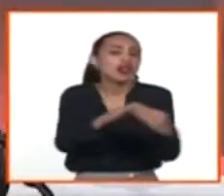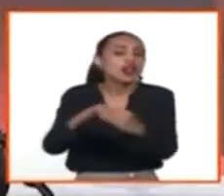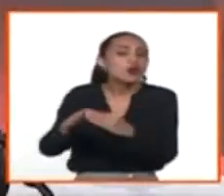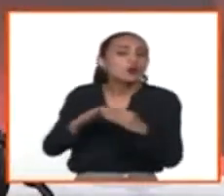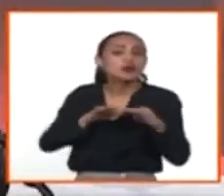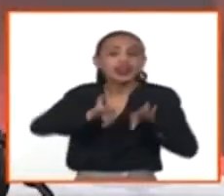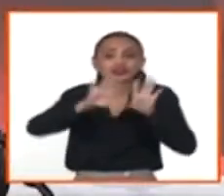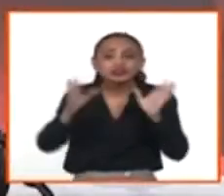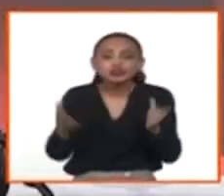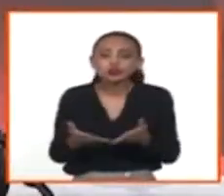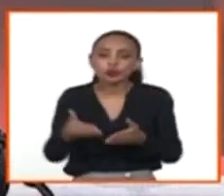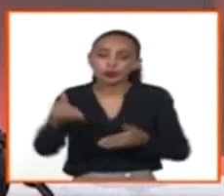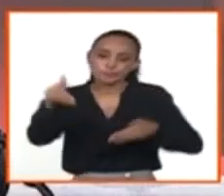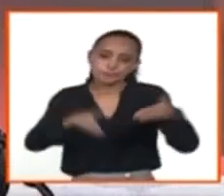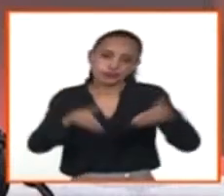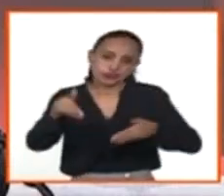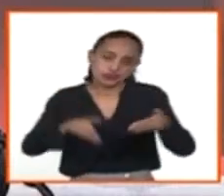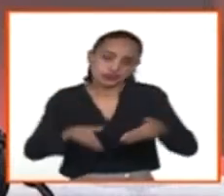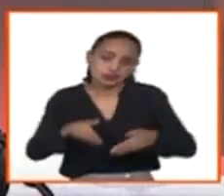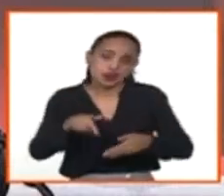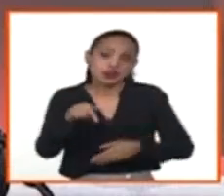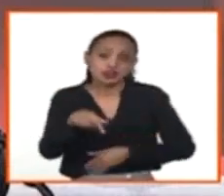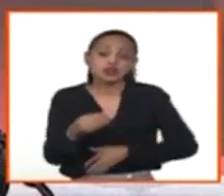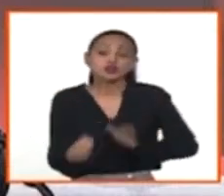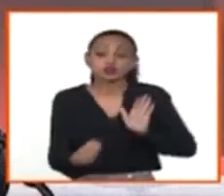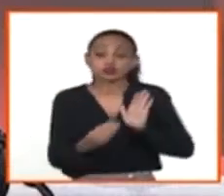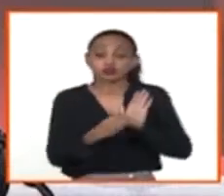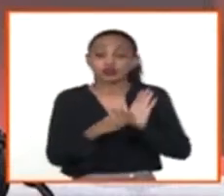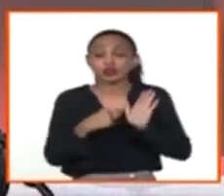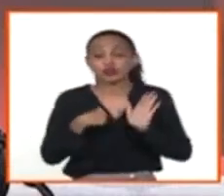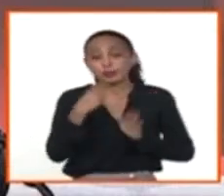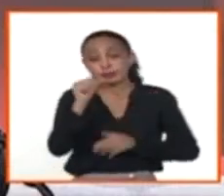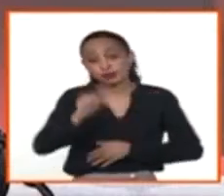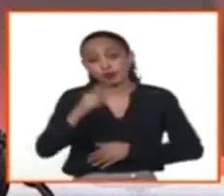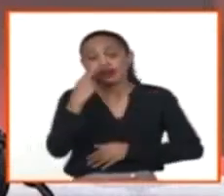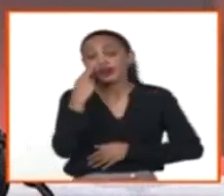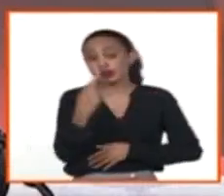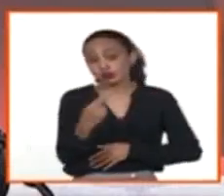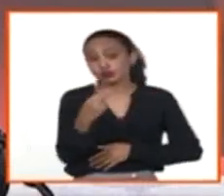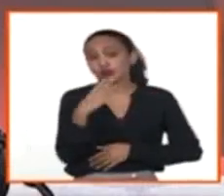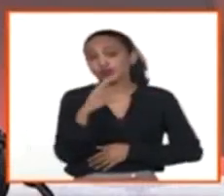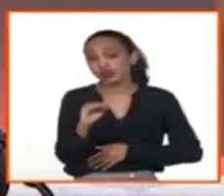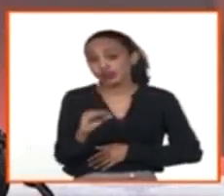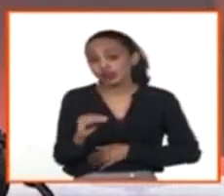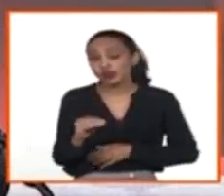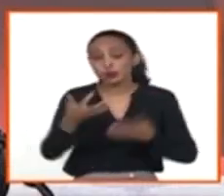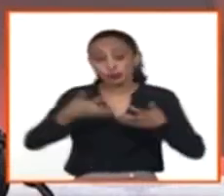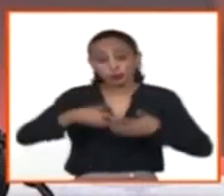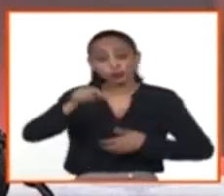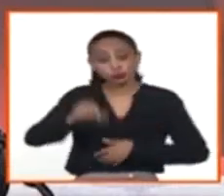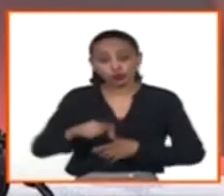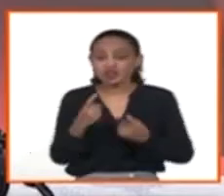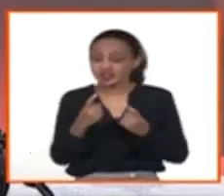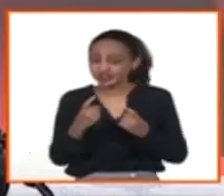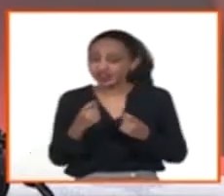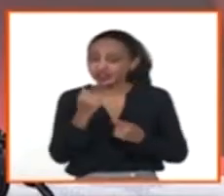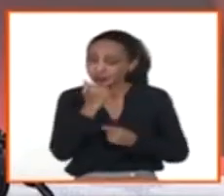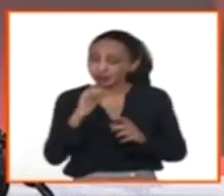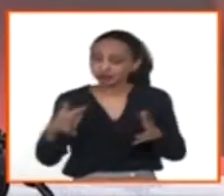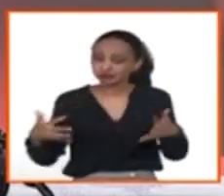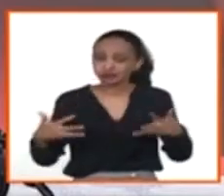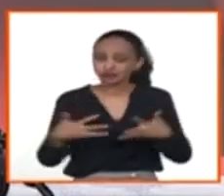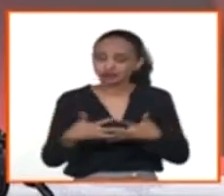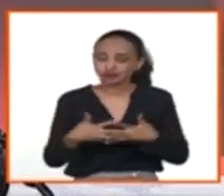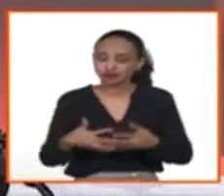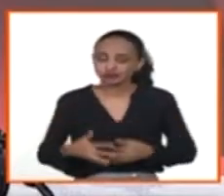lo reconocen, o sea, lo reconocieron y lo insistieron mucho los productores en ese intercambio.